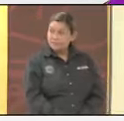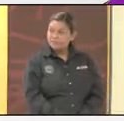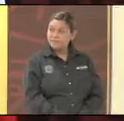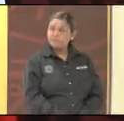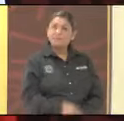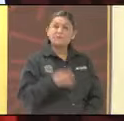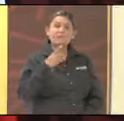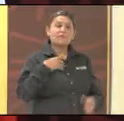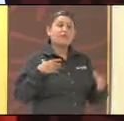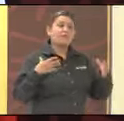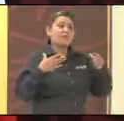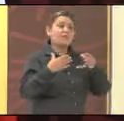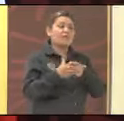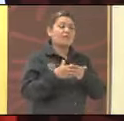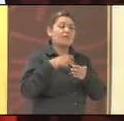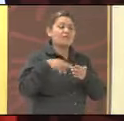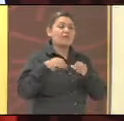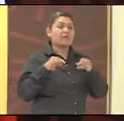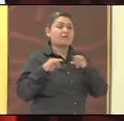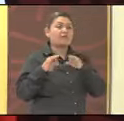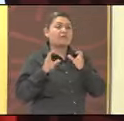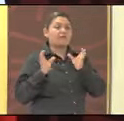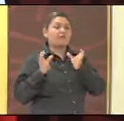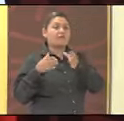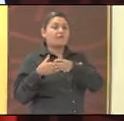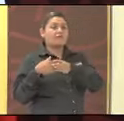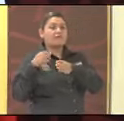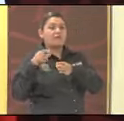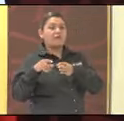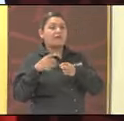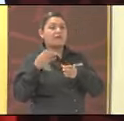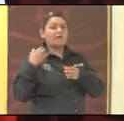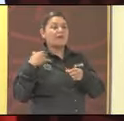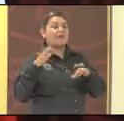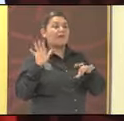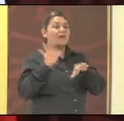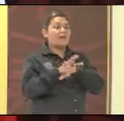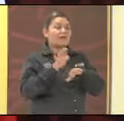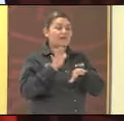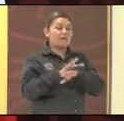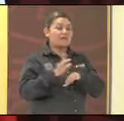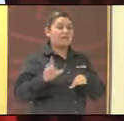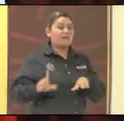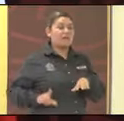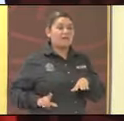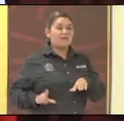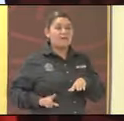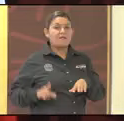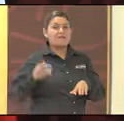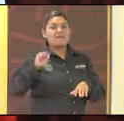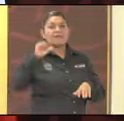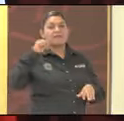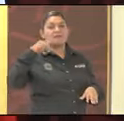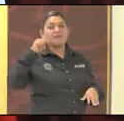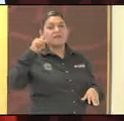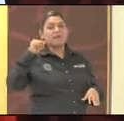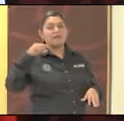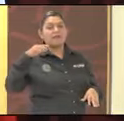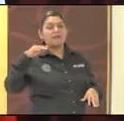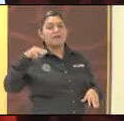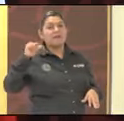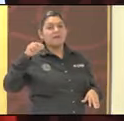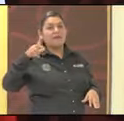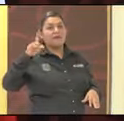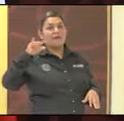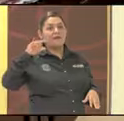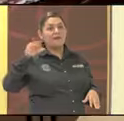tuvimos una sesión de cabildo, les informo. Los puntos tratados fueron el cambio de nomenclatura, la vialidad Camino Vecinal Santa María Estación Colonia por el nombre de Camino